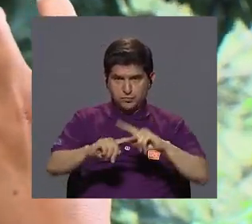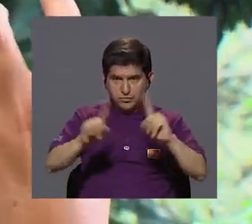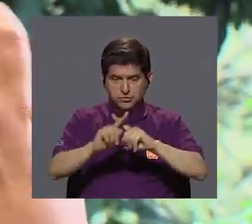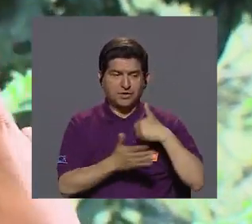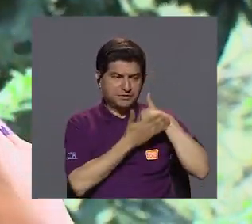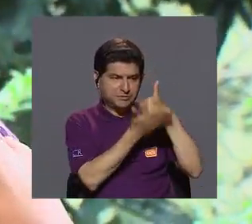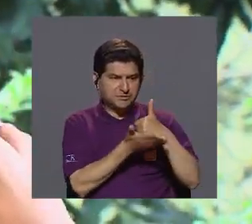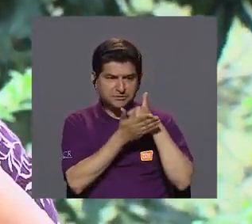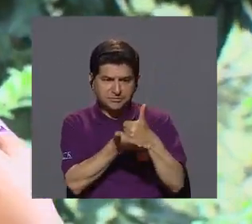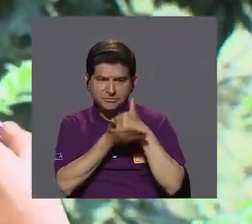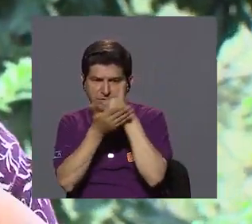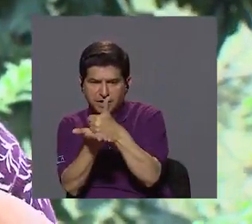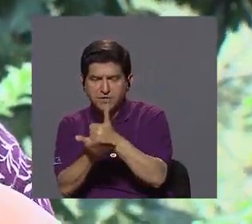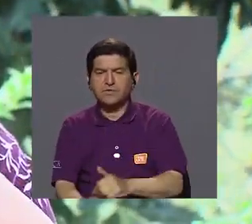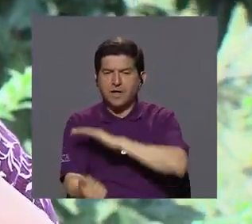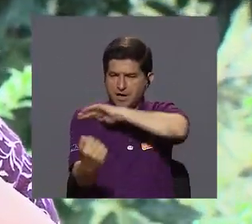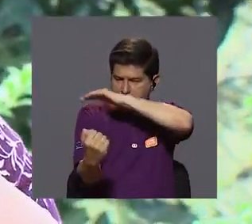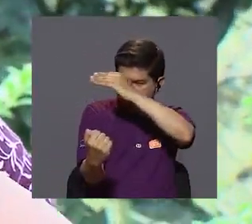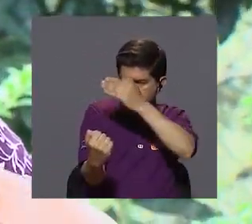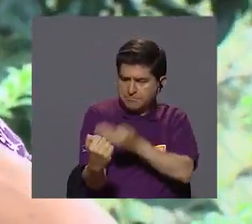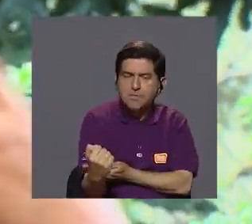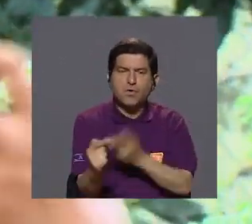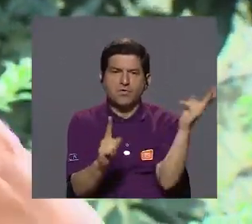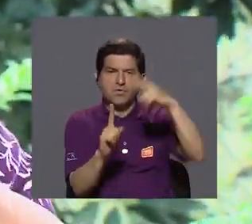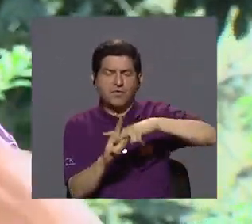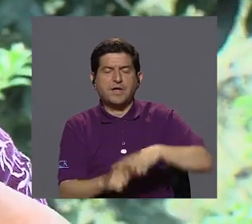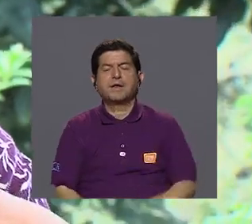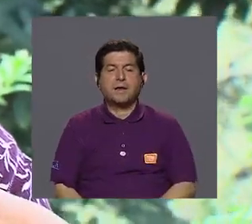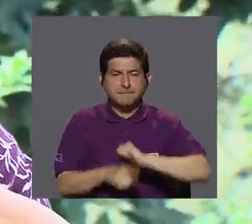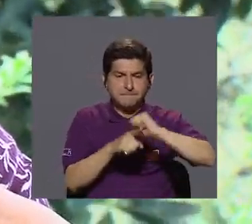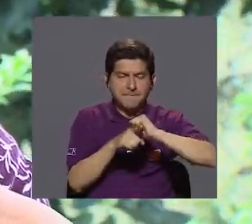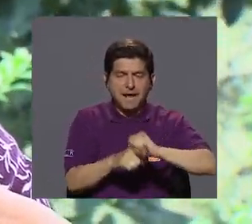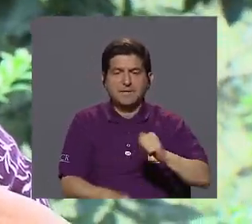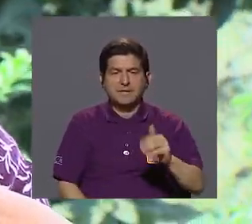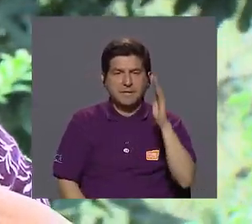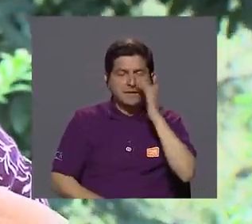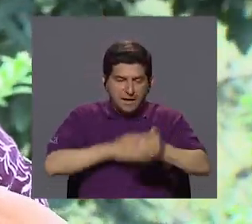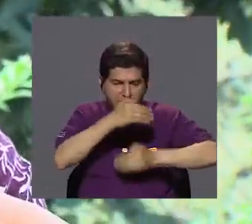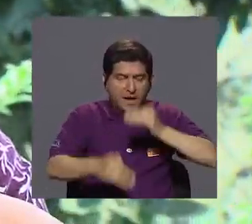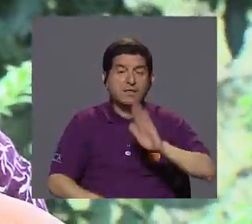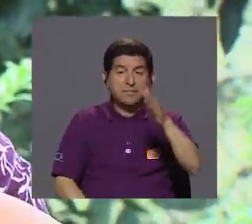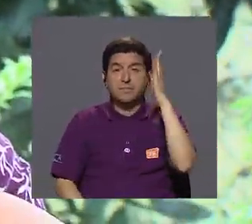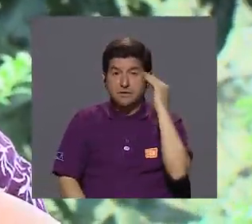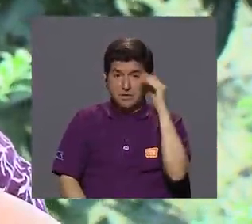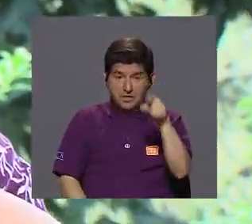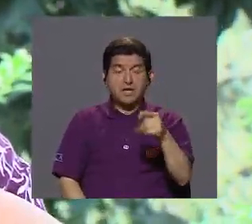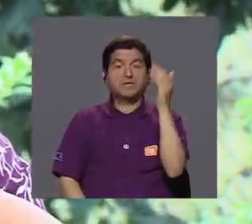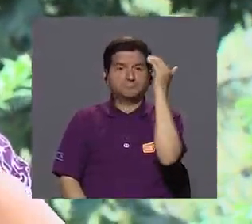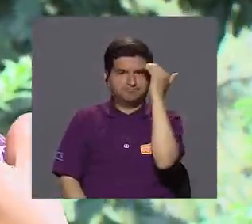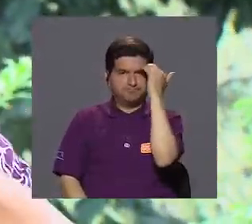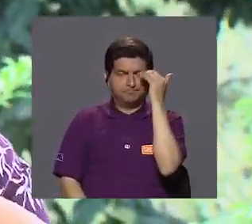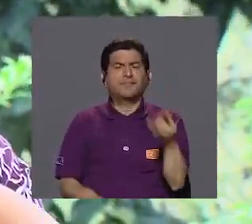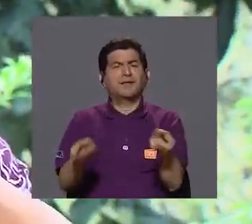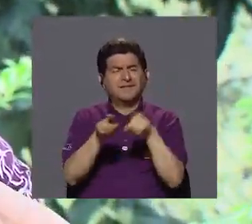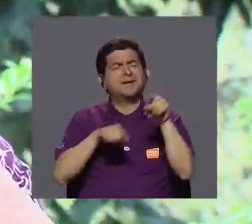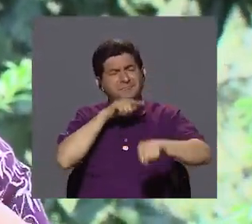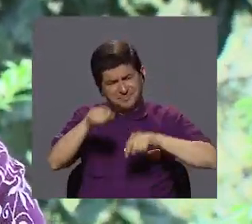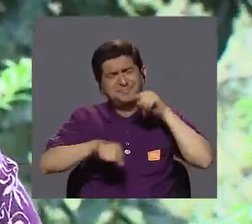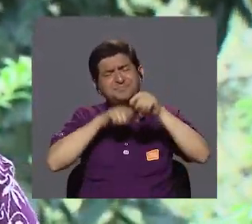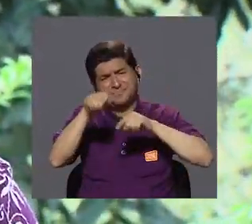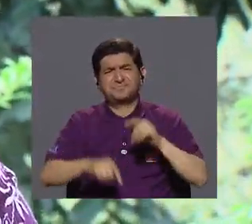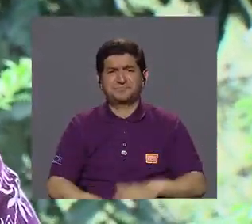posturas feministas les han ayudado a empoderarse de su práctica materna, a empoderarse de su vivencia. Y ellas lo reconocen como